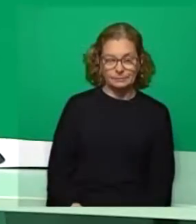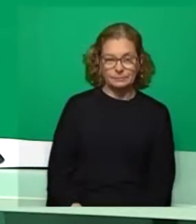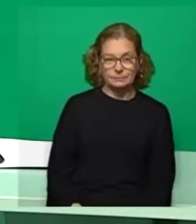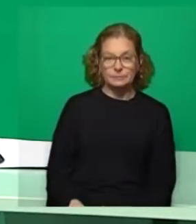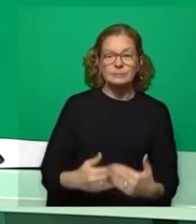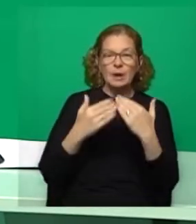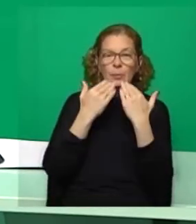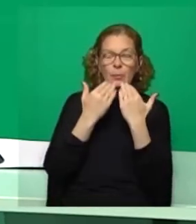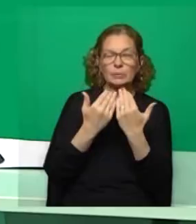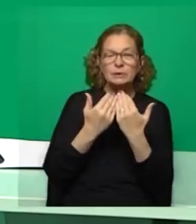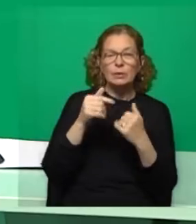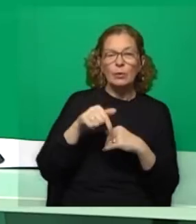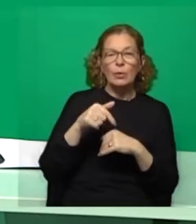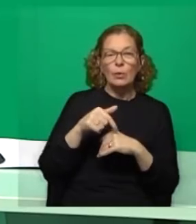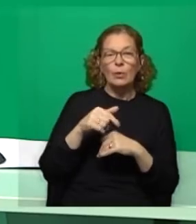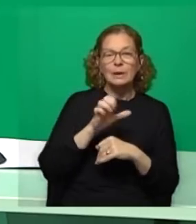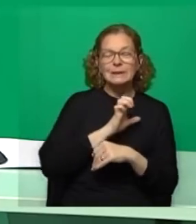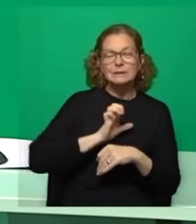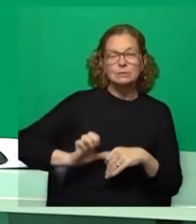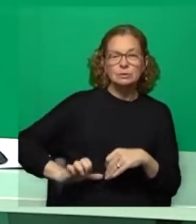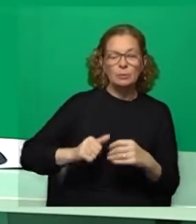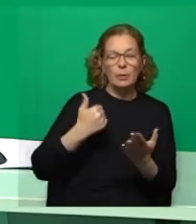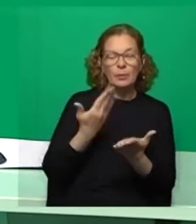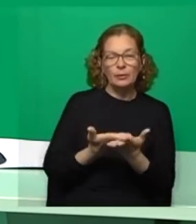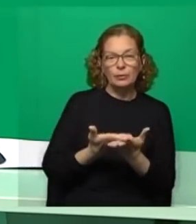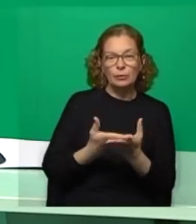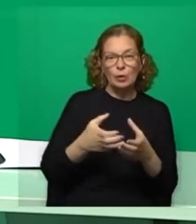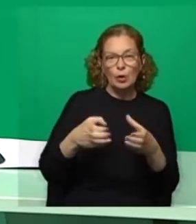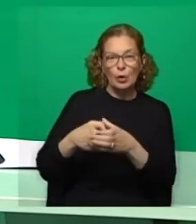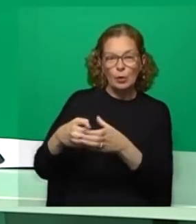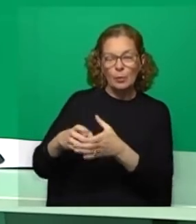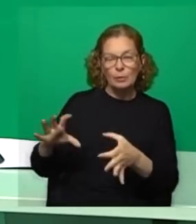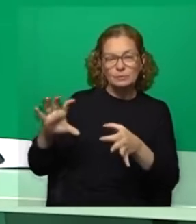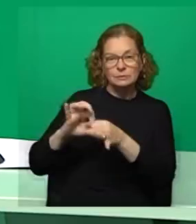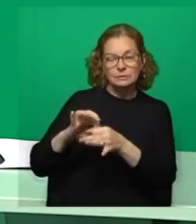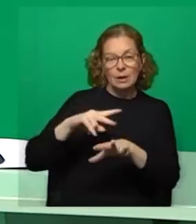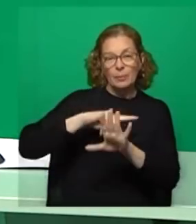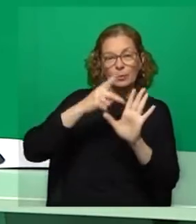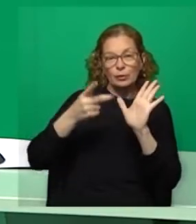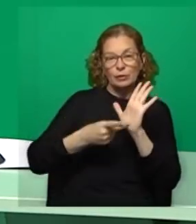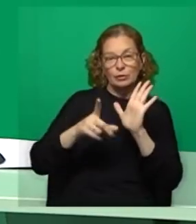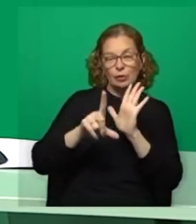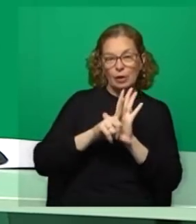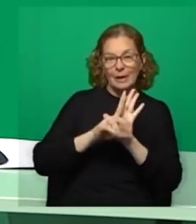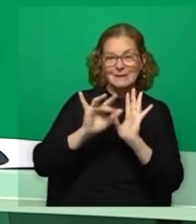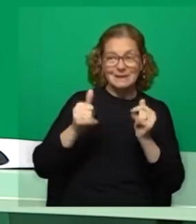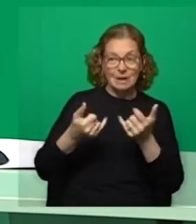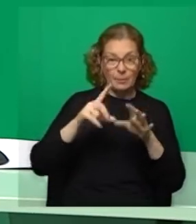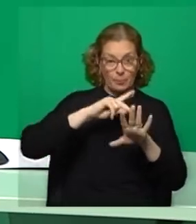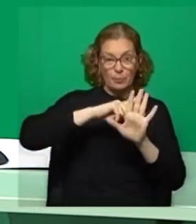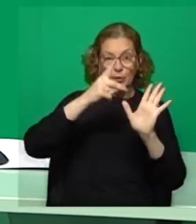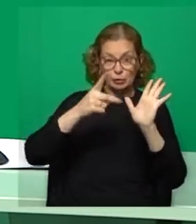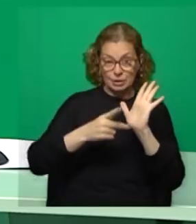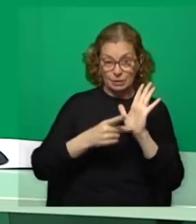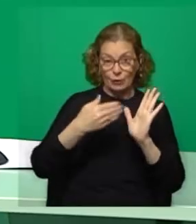Muchas gracias Mariana hoy el poder ejecutivo le presentó a los partidos de la coalición el proyecto de ley ya no ante proyecto de reforma